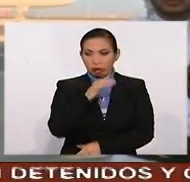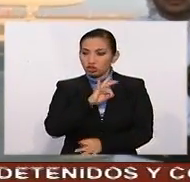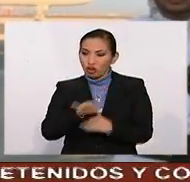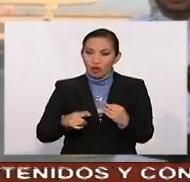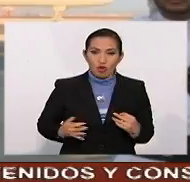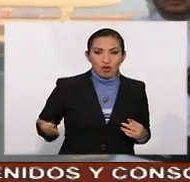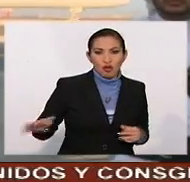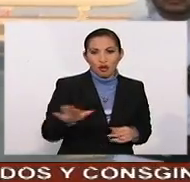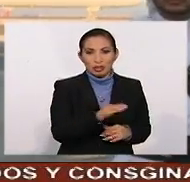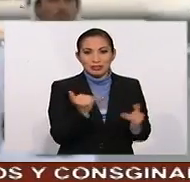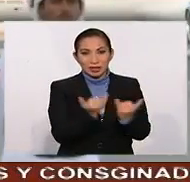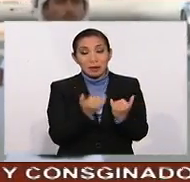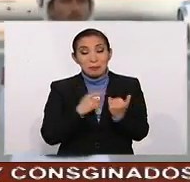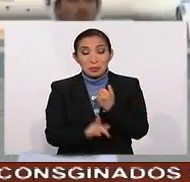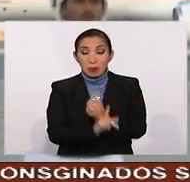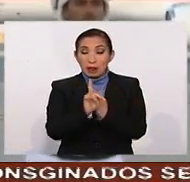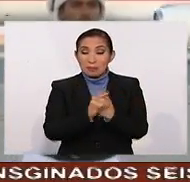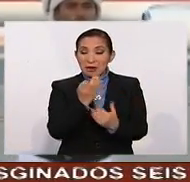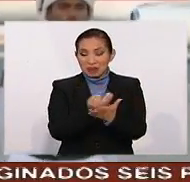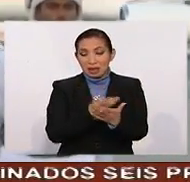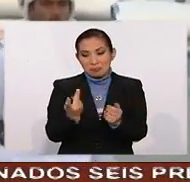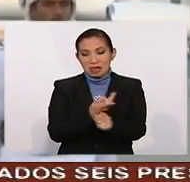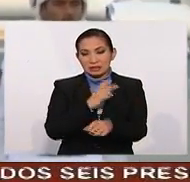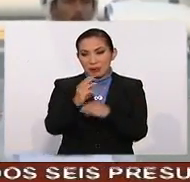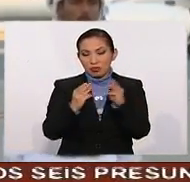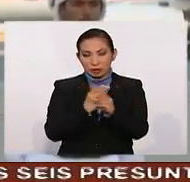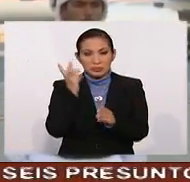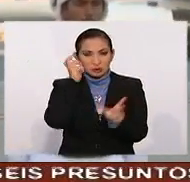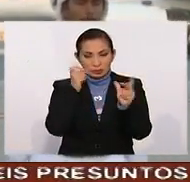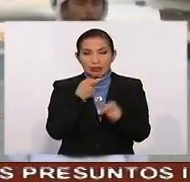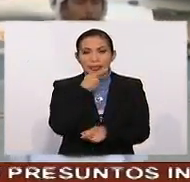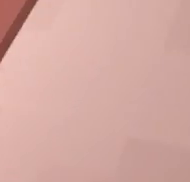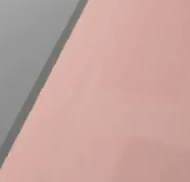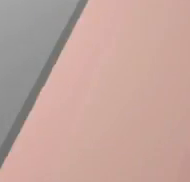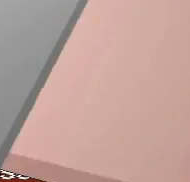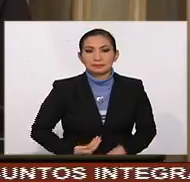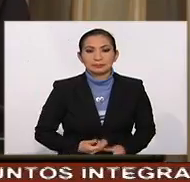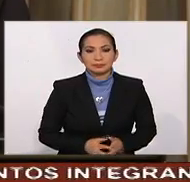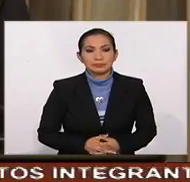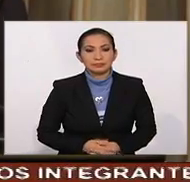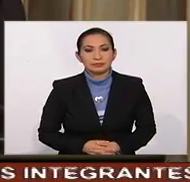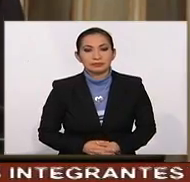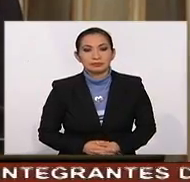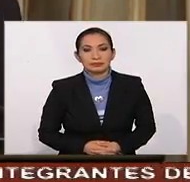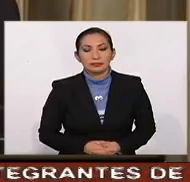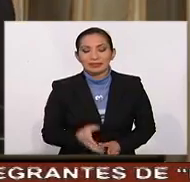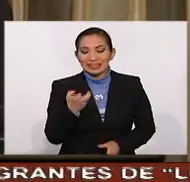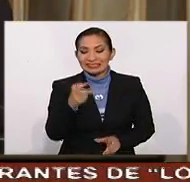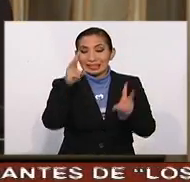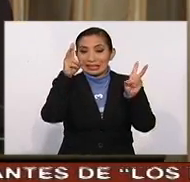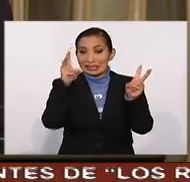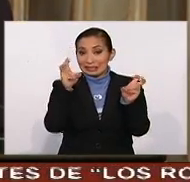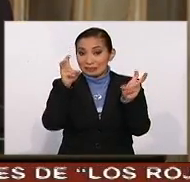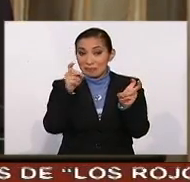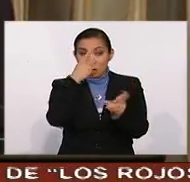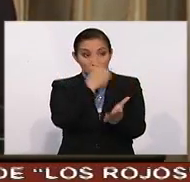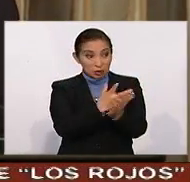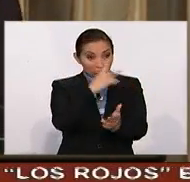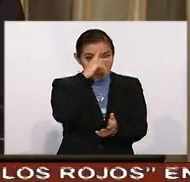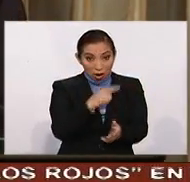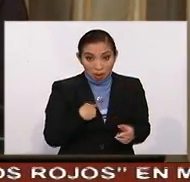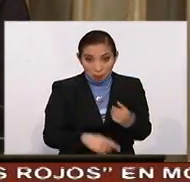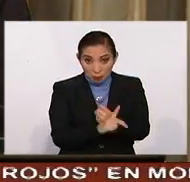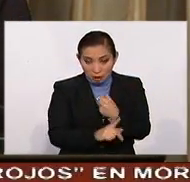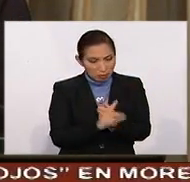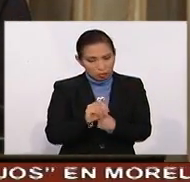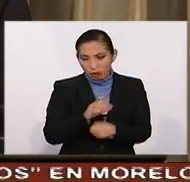este desliz financiero es un reflejo de lo que ocurre en el mundo. Escuchemos al presidente. No es un tema privativo de México. Es un